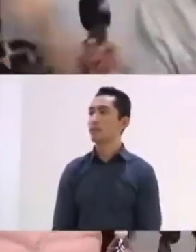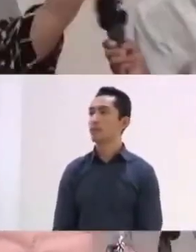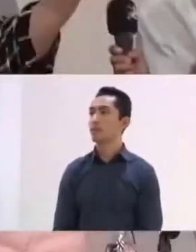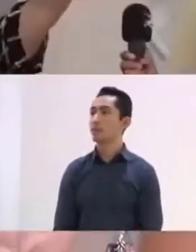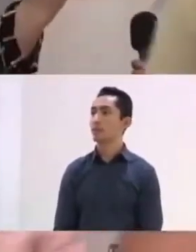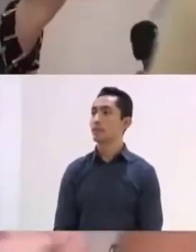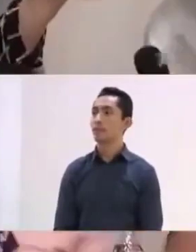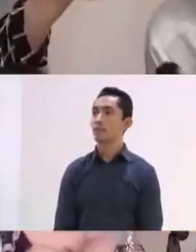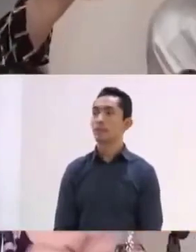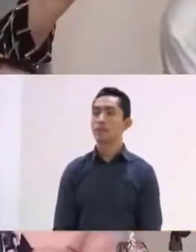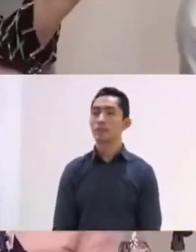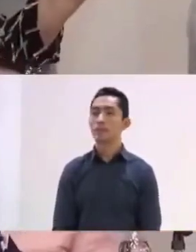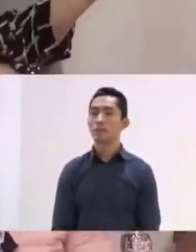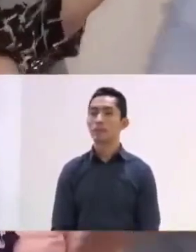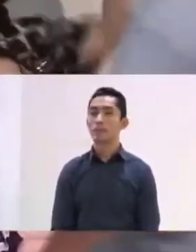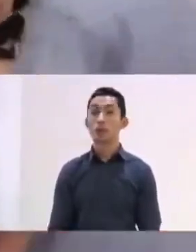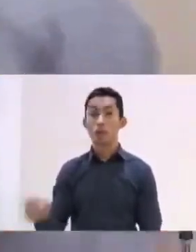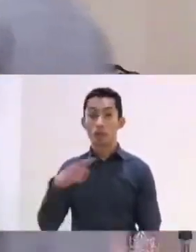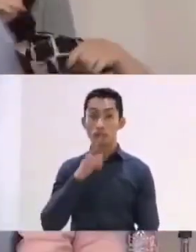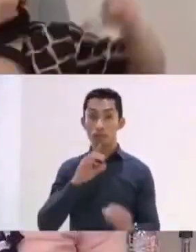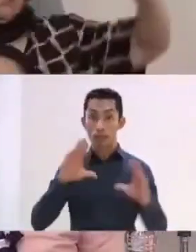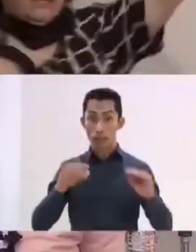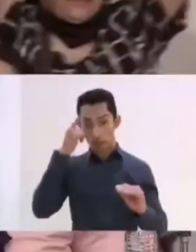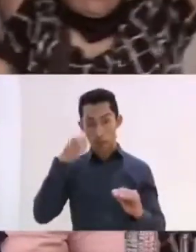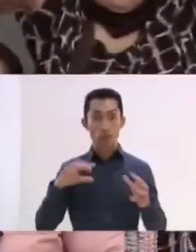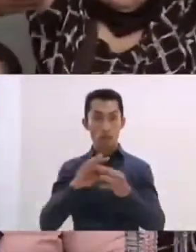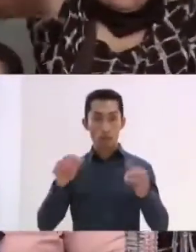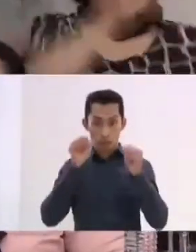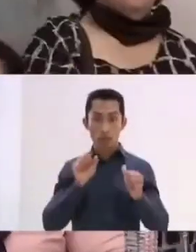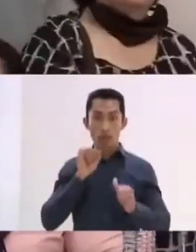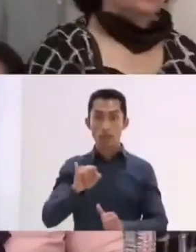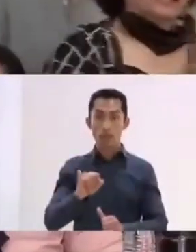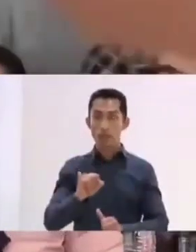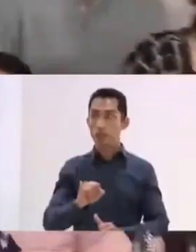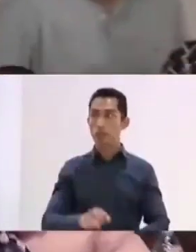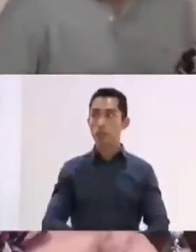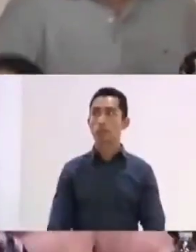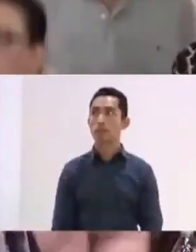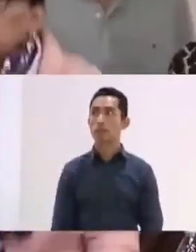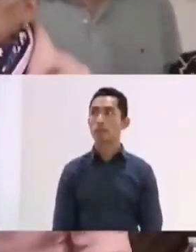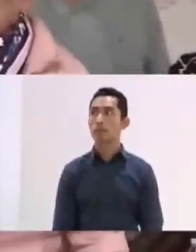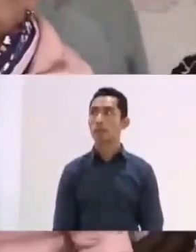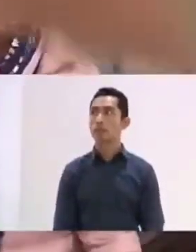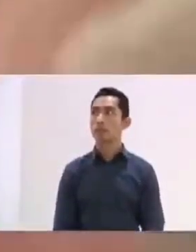Espérate. ¿Me van a permitir hablar? A ver, pero bájate a un lado, a un ladito.